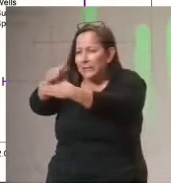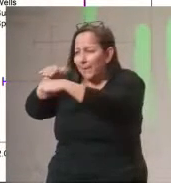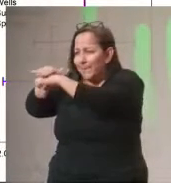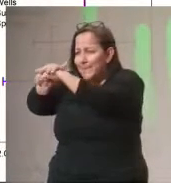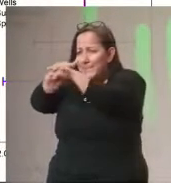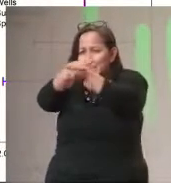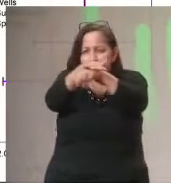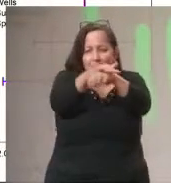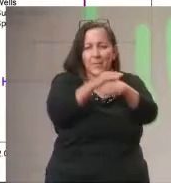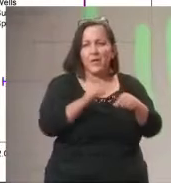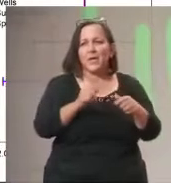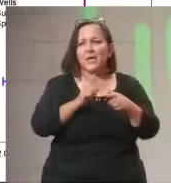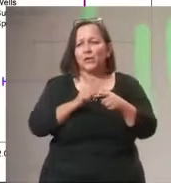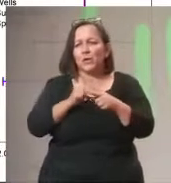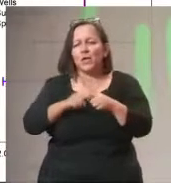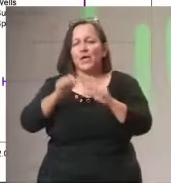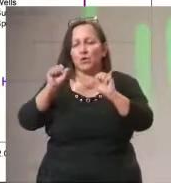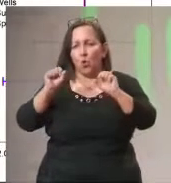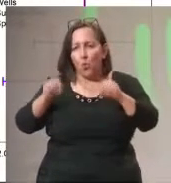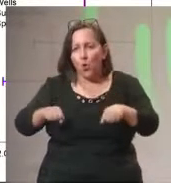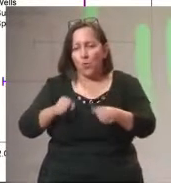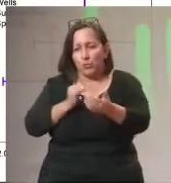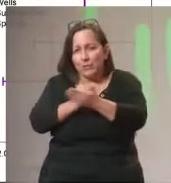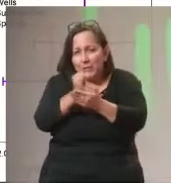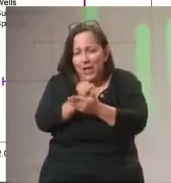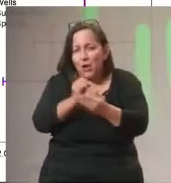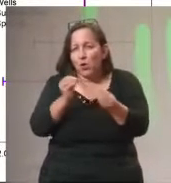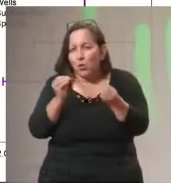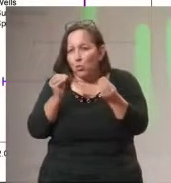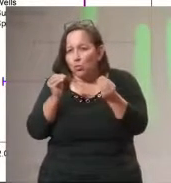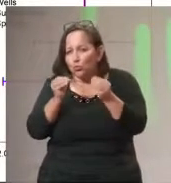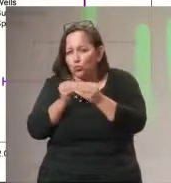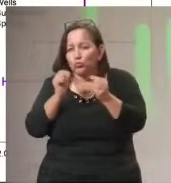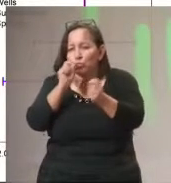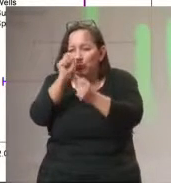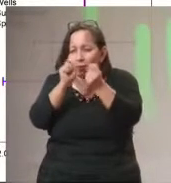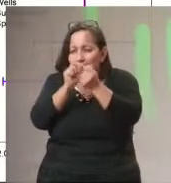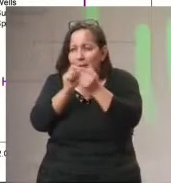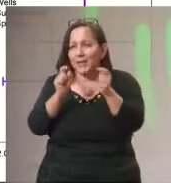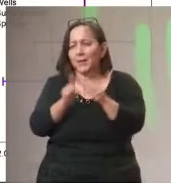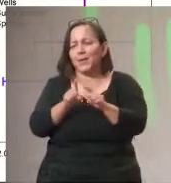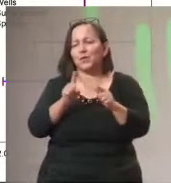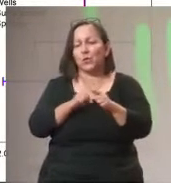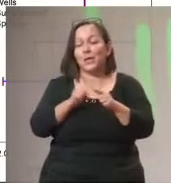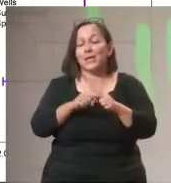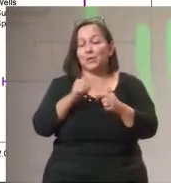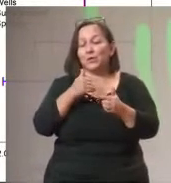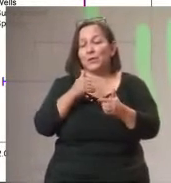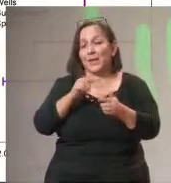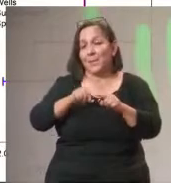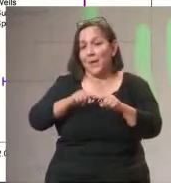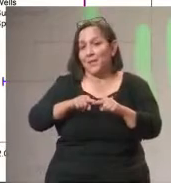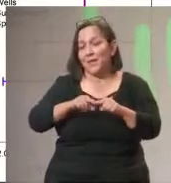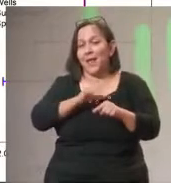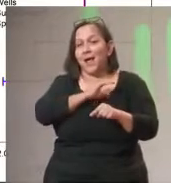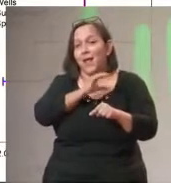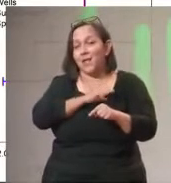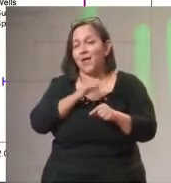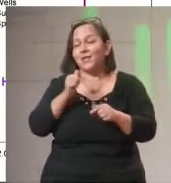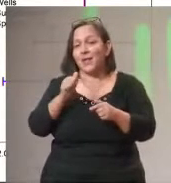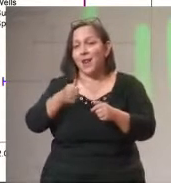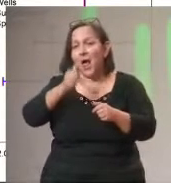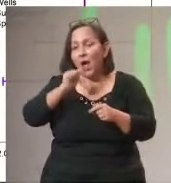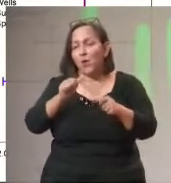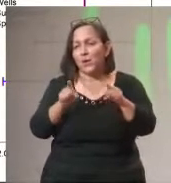podemos rastrear con bastante detenimiento. Eso tiene muchas implicaciones de calidad de agua también, porque si sabemos cómo se mueve el agua al